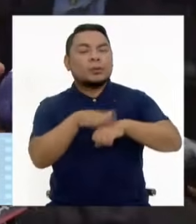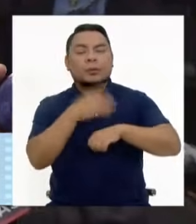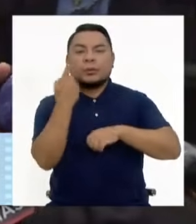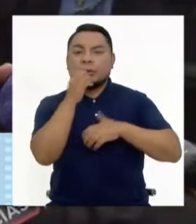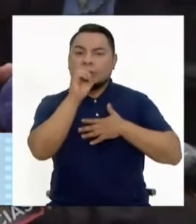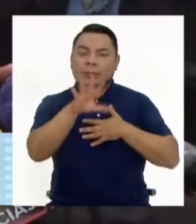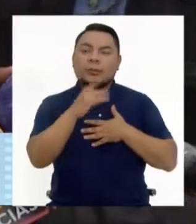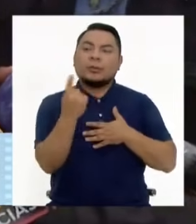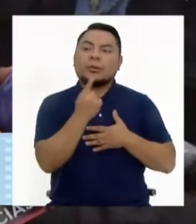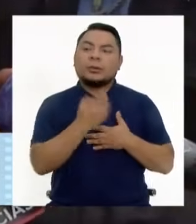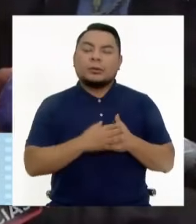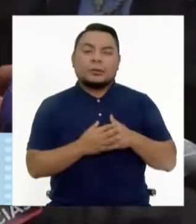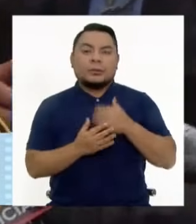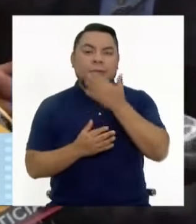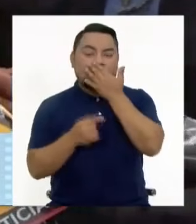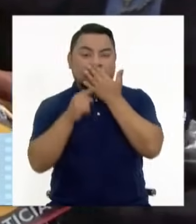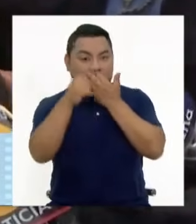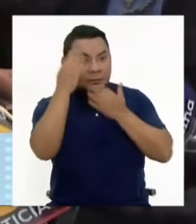señores,